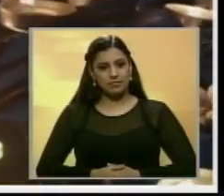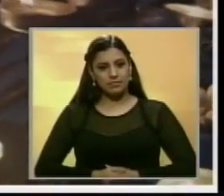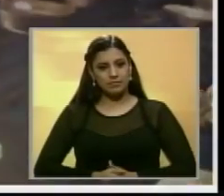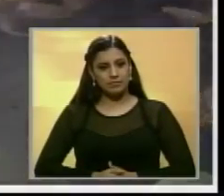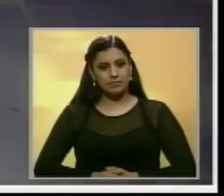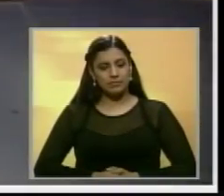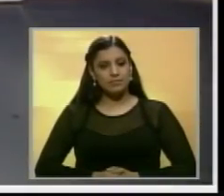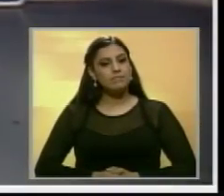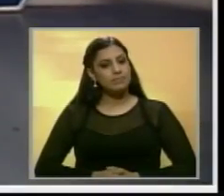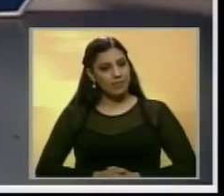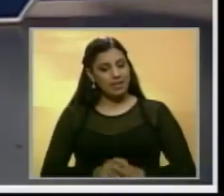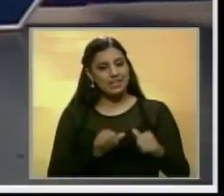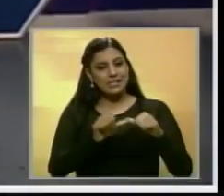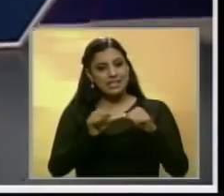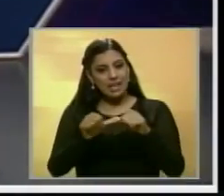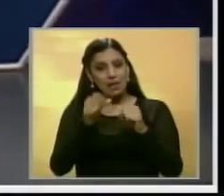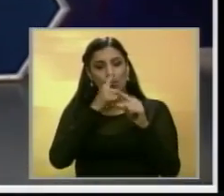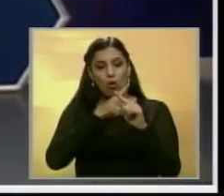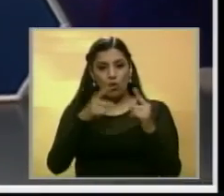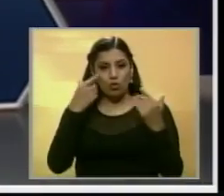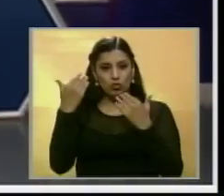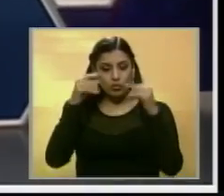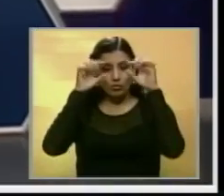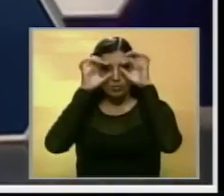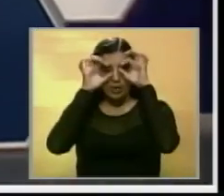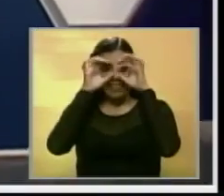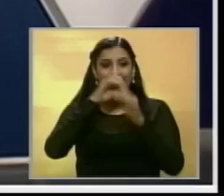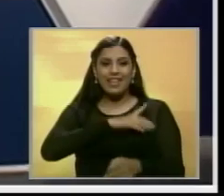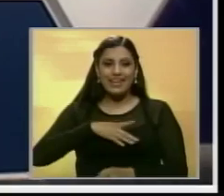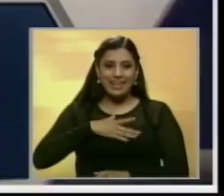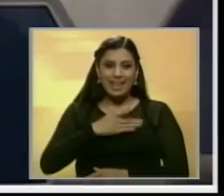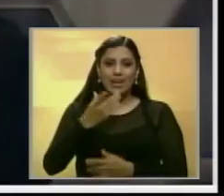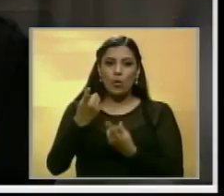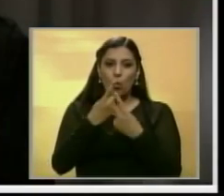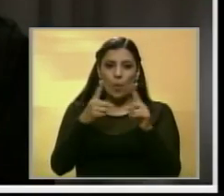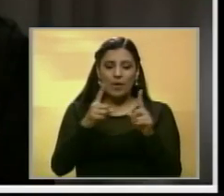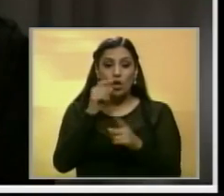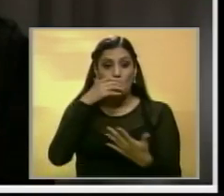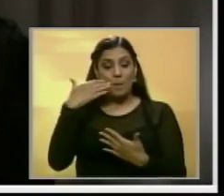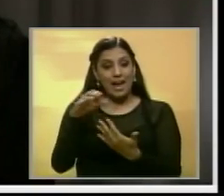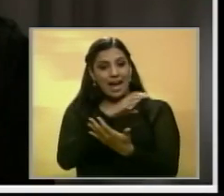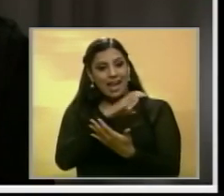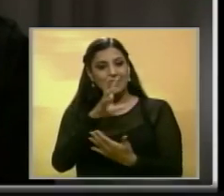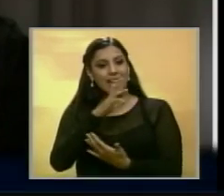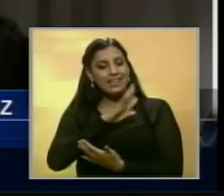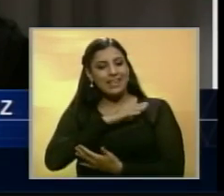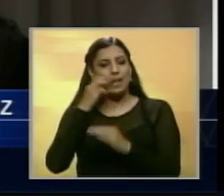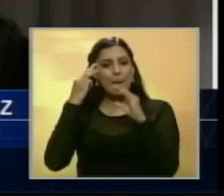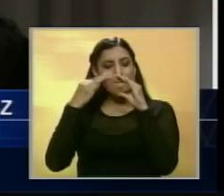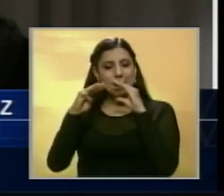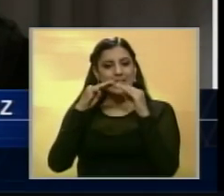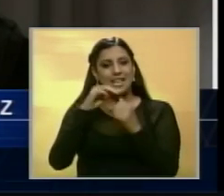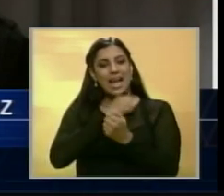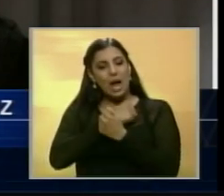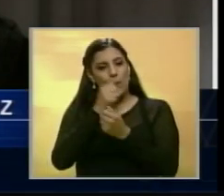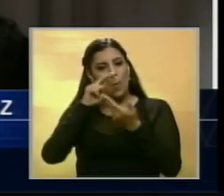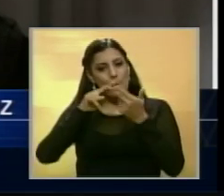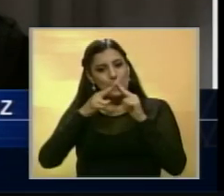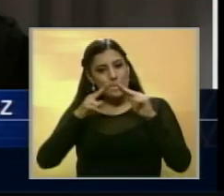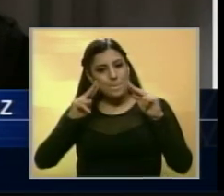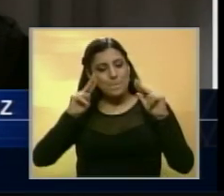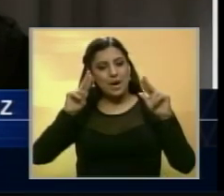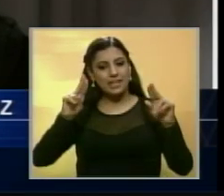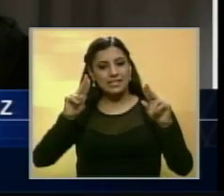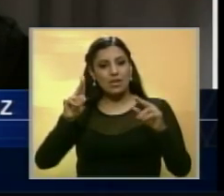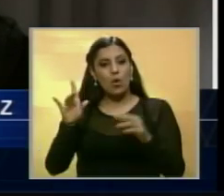Orlando. Y seguimos con Ringo Starr y sus deseos de cumpleaños. El cantante, quien lleva un mensaje de amor y paz cada julio